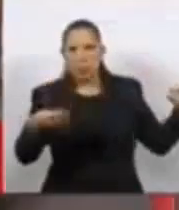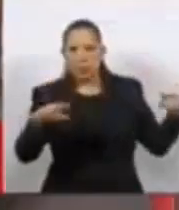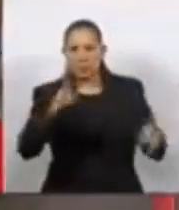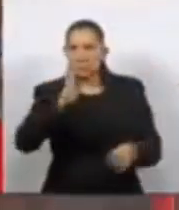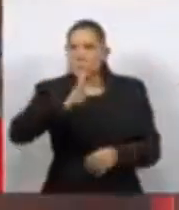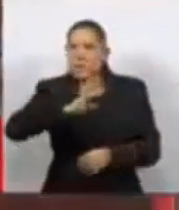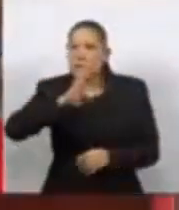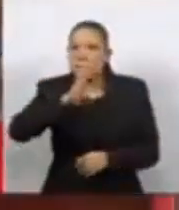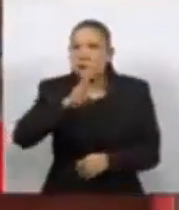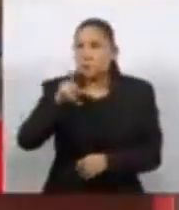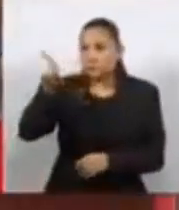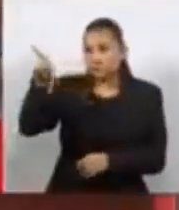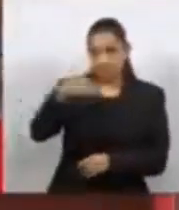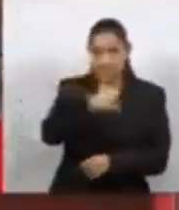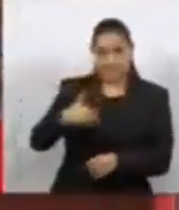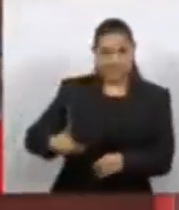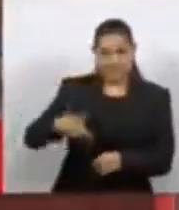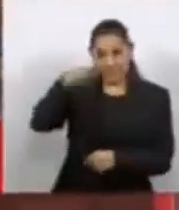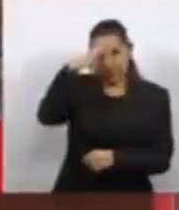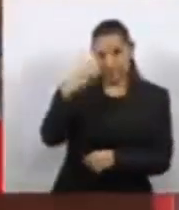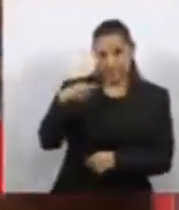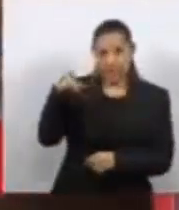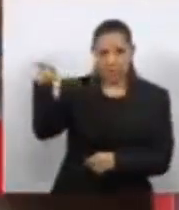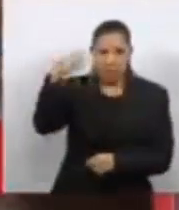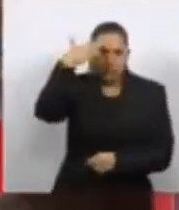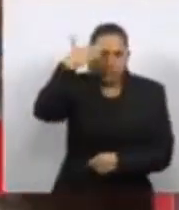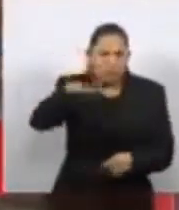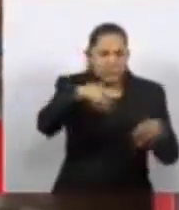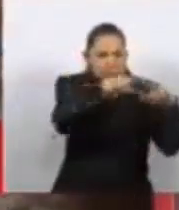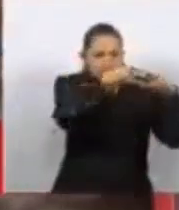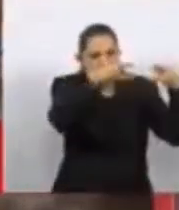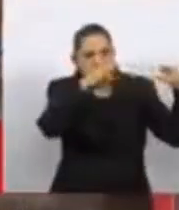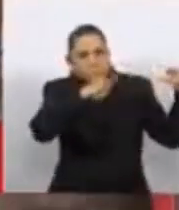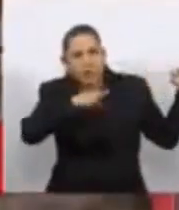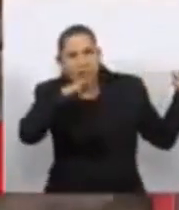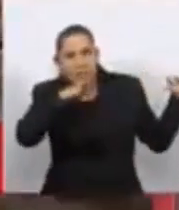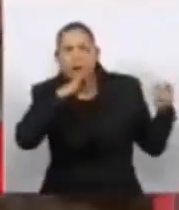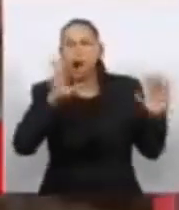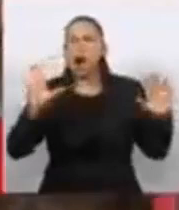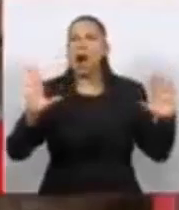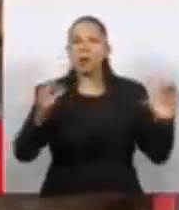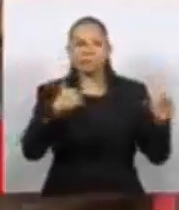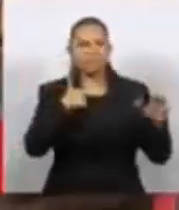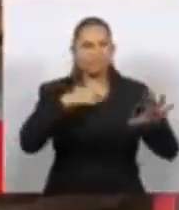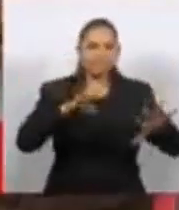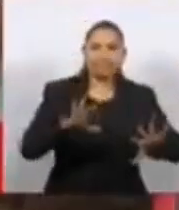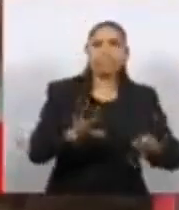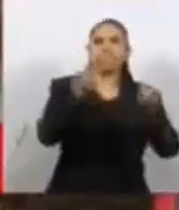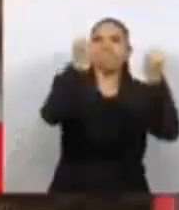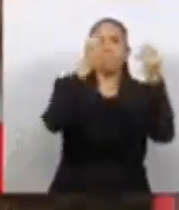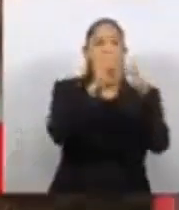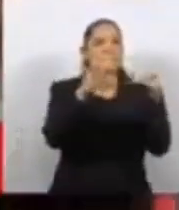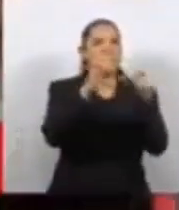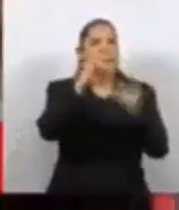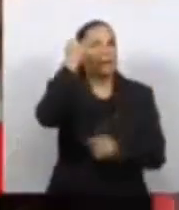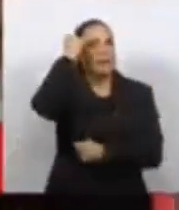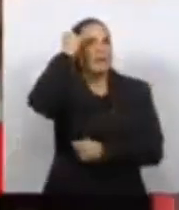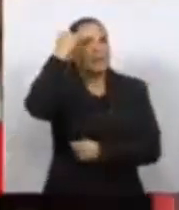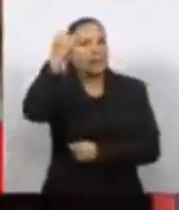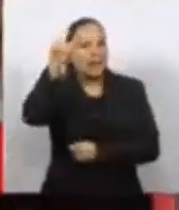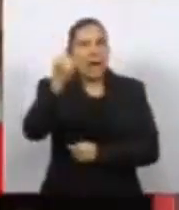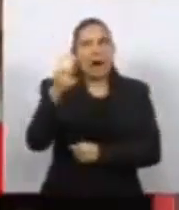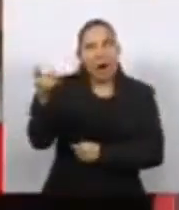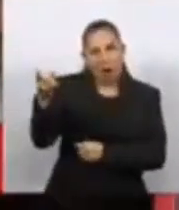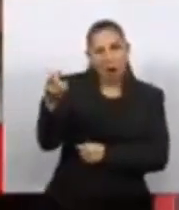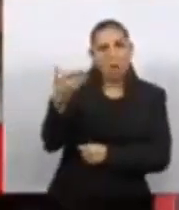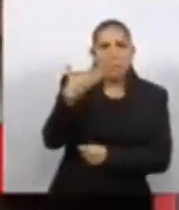presidente de México. Pero nadie en su sano juicio podría pensar que el México de